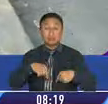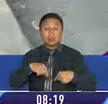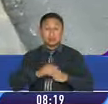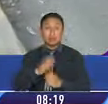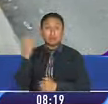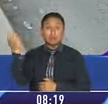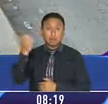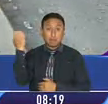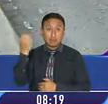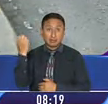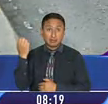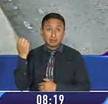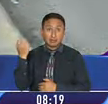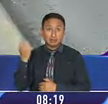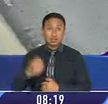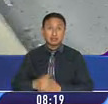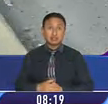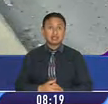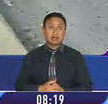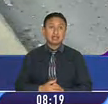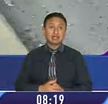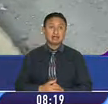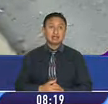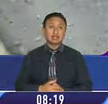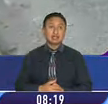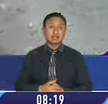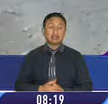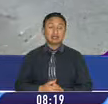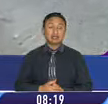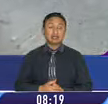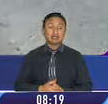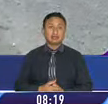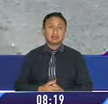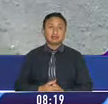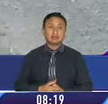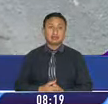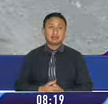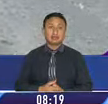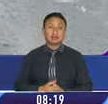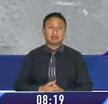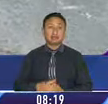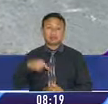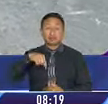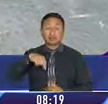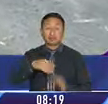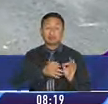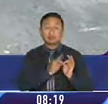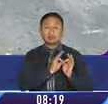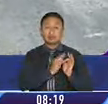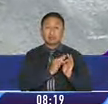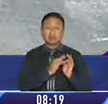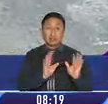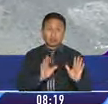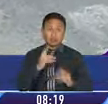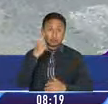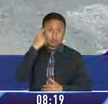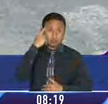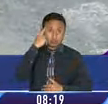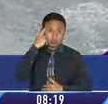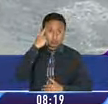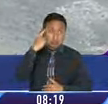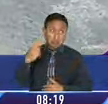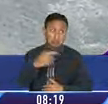que hubo última lluvia a Pomaski como acá a Calderón. Entonces yo me imagino que deben tener